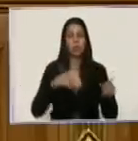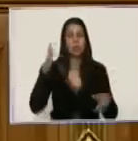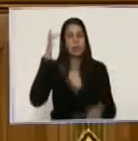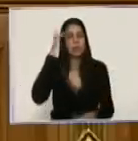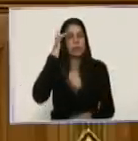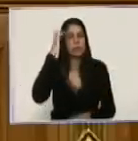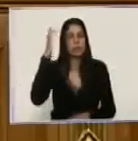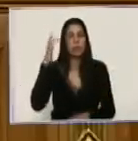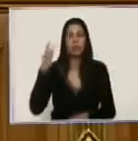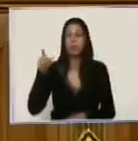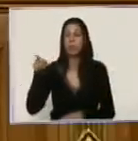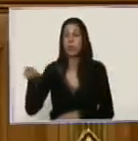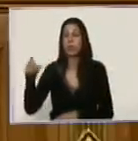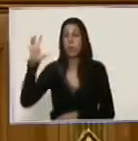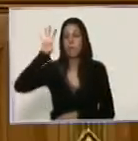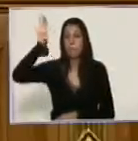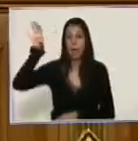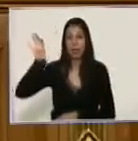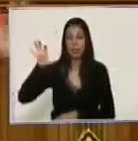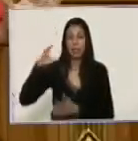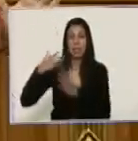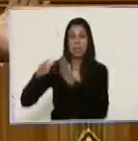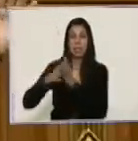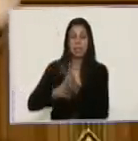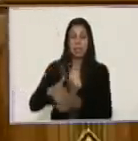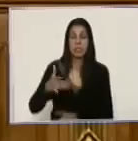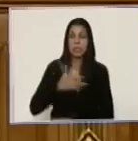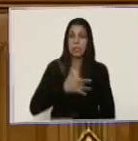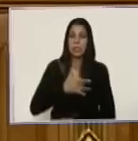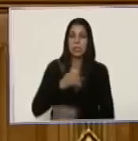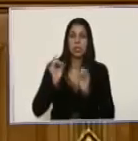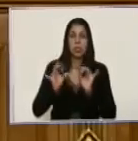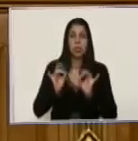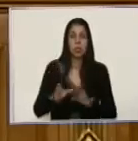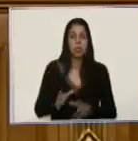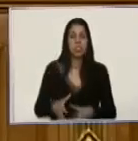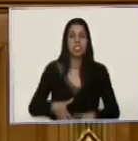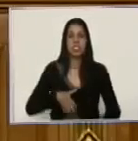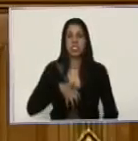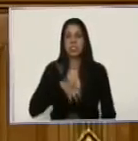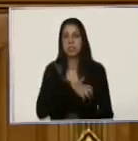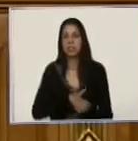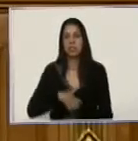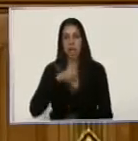y ellos están dolidos porque él los ha derrotado, porque si no, no estuvieran reaccionando de esa forma.